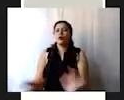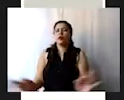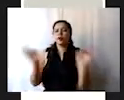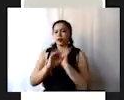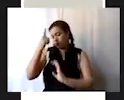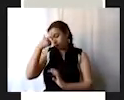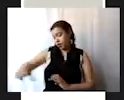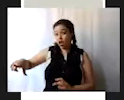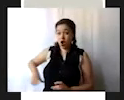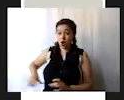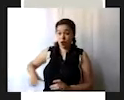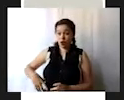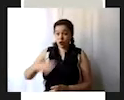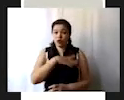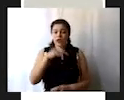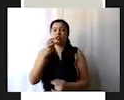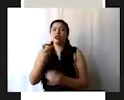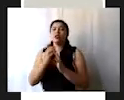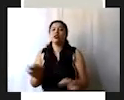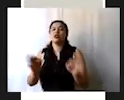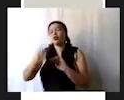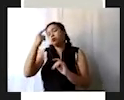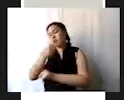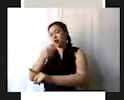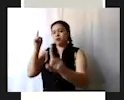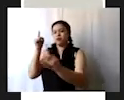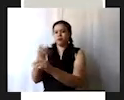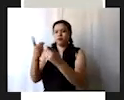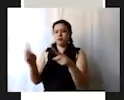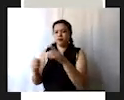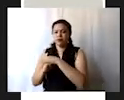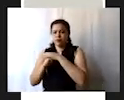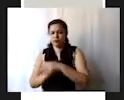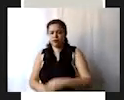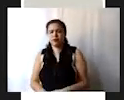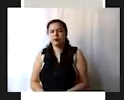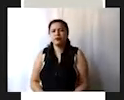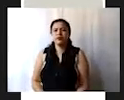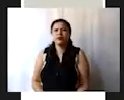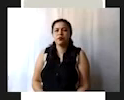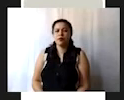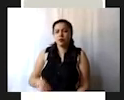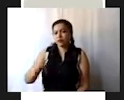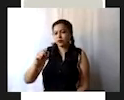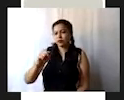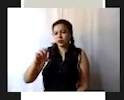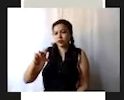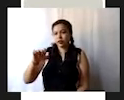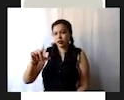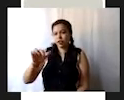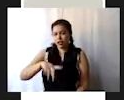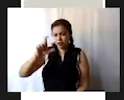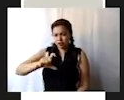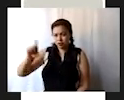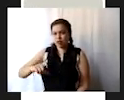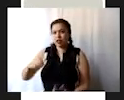es fundamental para el éxito de los objetivos de desarrollo sostenible. En Senegal, aquí, el CONGAD, el Consejo